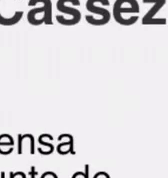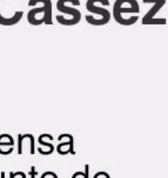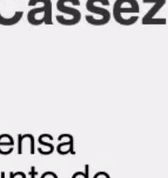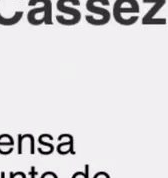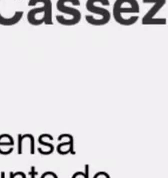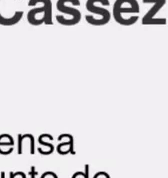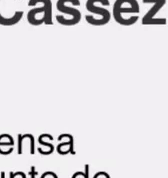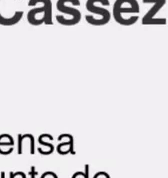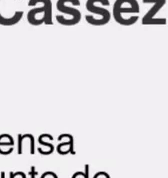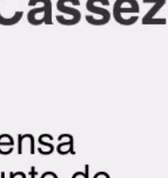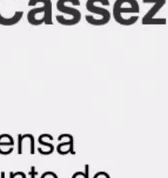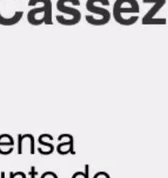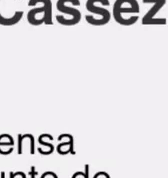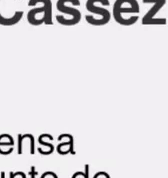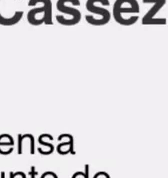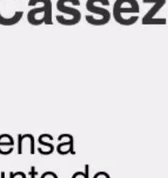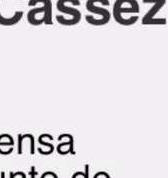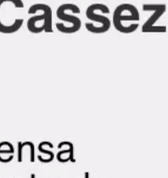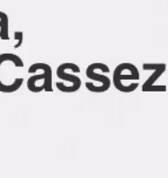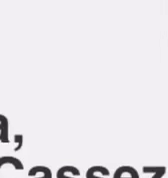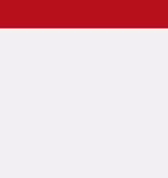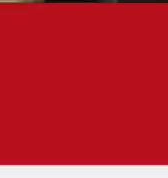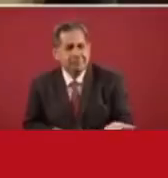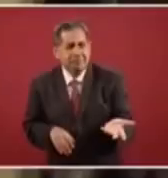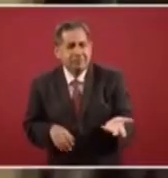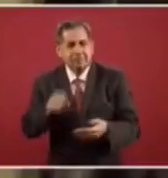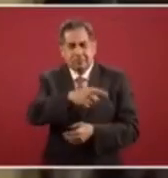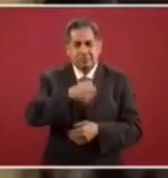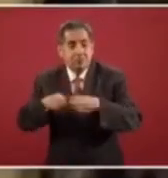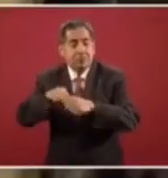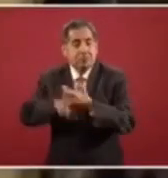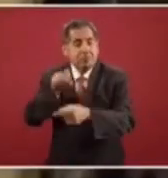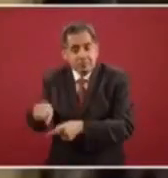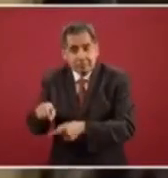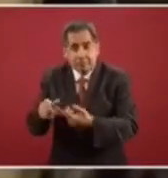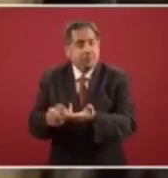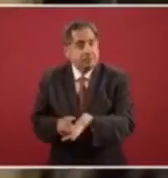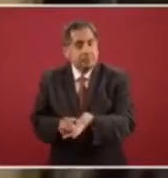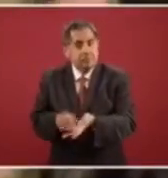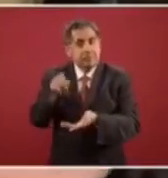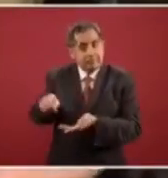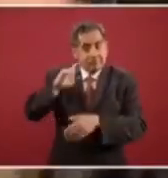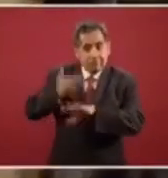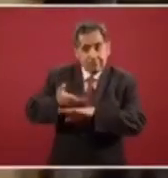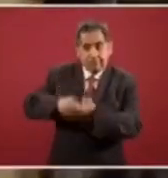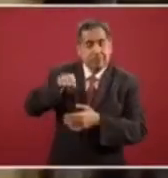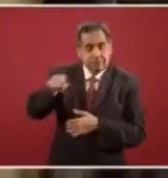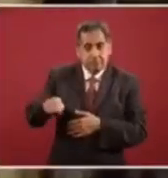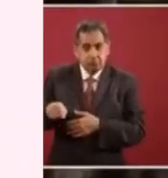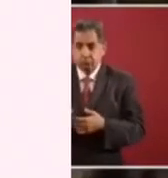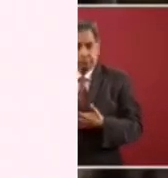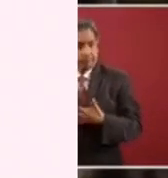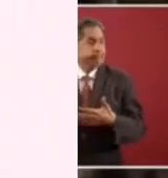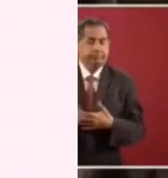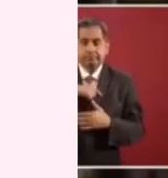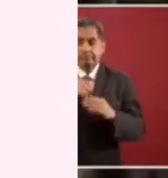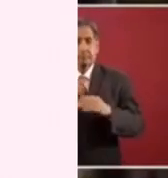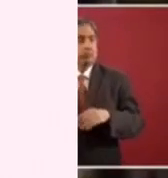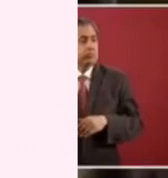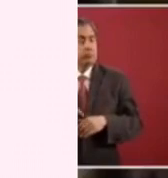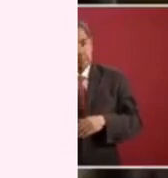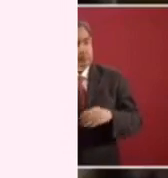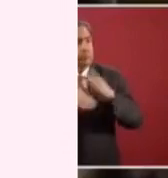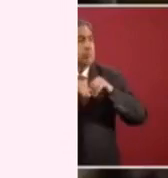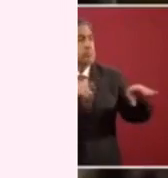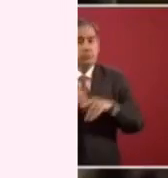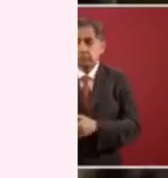rescate y que mandaran a un corte televisivo, eso a petición del conductor Carlos Loret. Y ella es la responsable de aprobar todos los mensajes del gobierno, todos